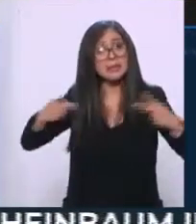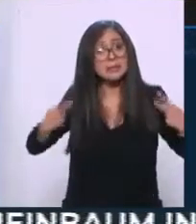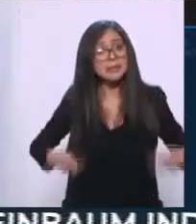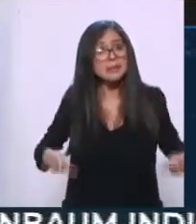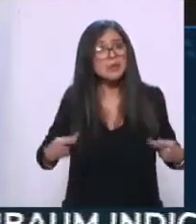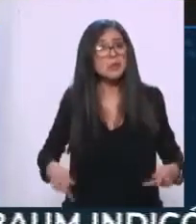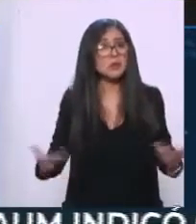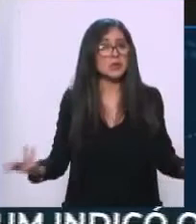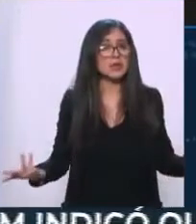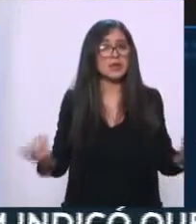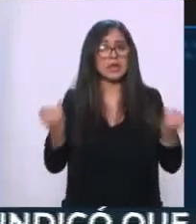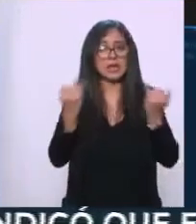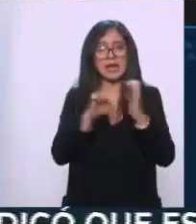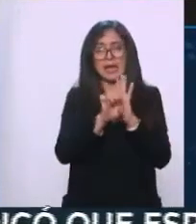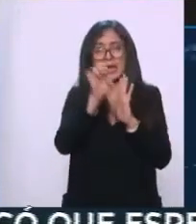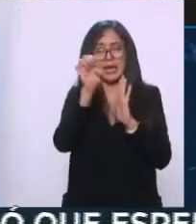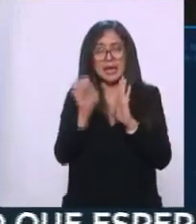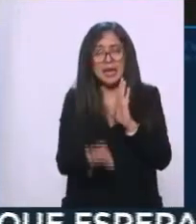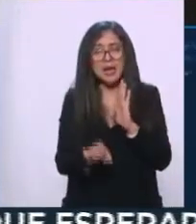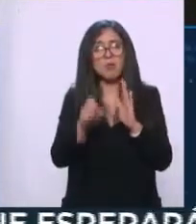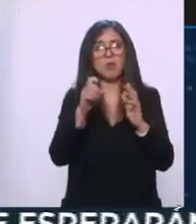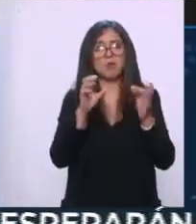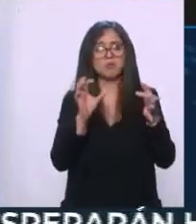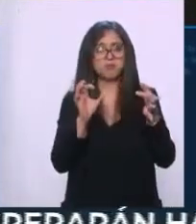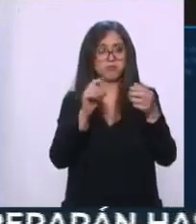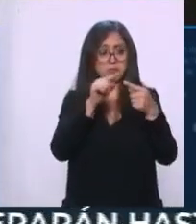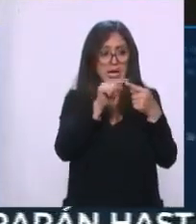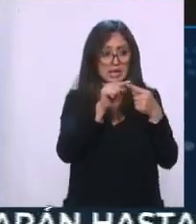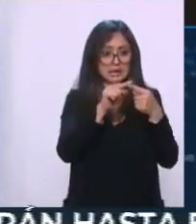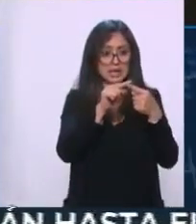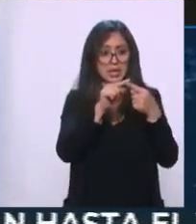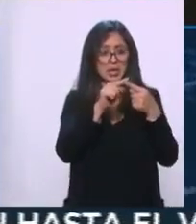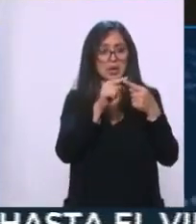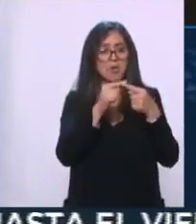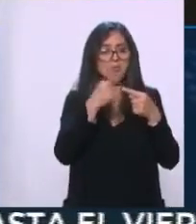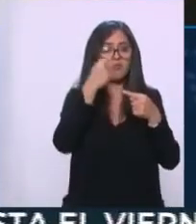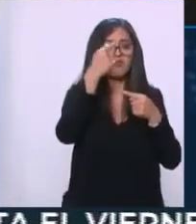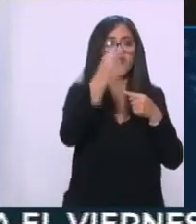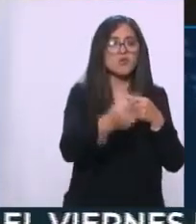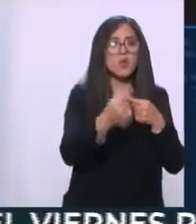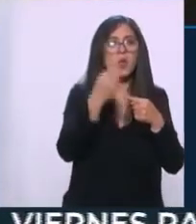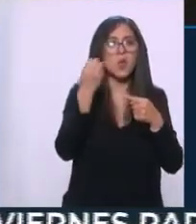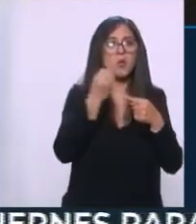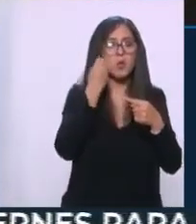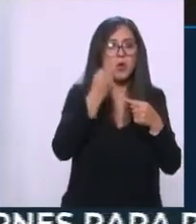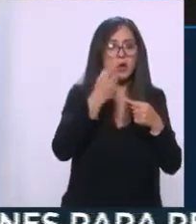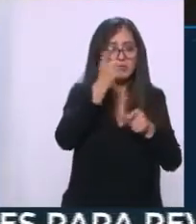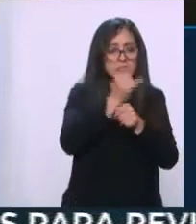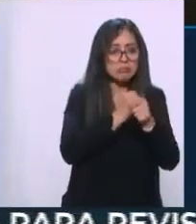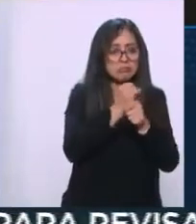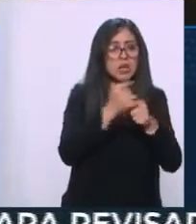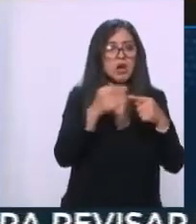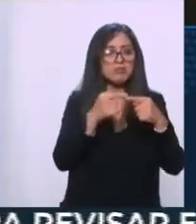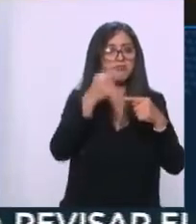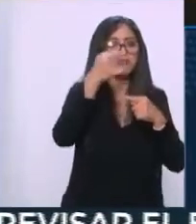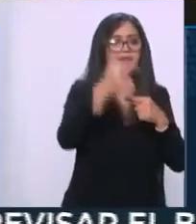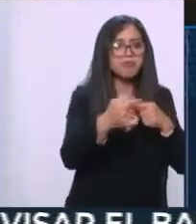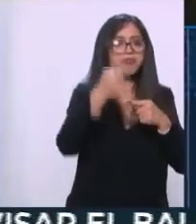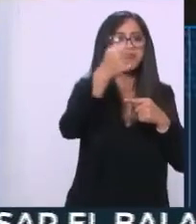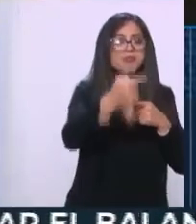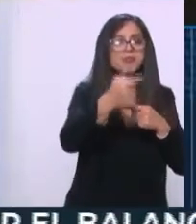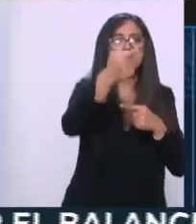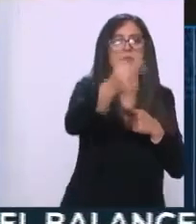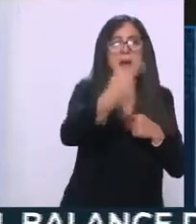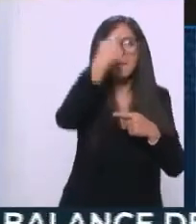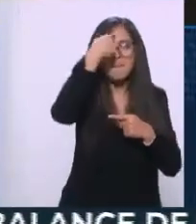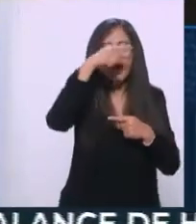una especie de bisagra que abre la puerta para que se exponga esta corrupción que ha dañado tanto